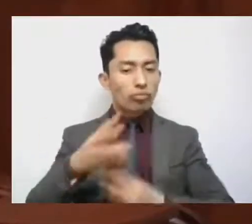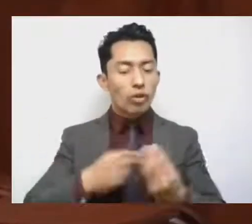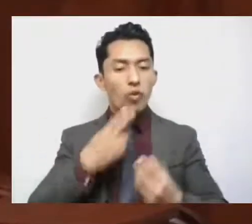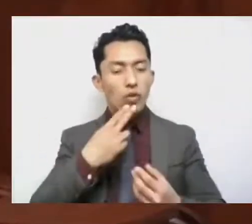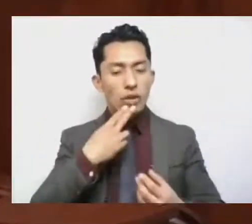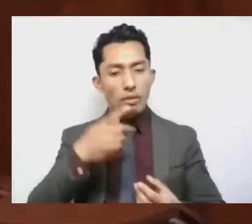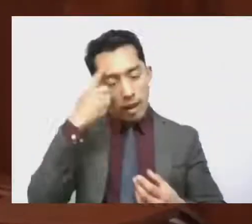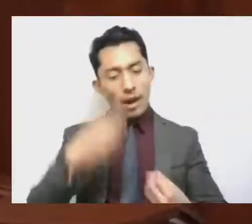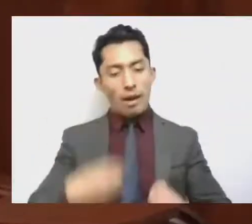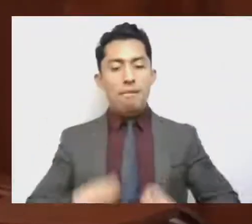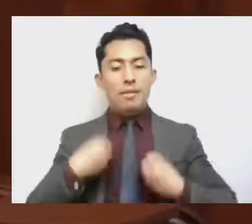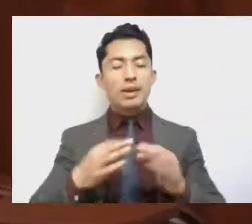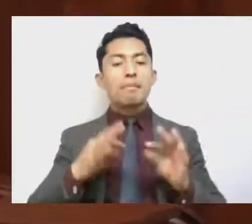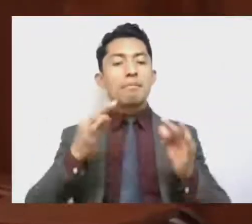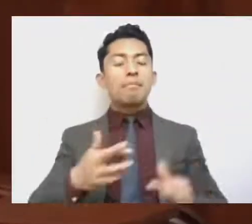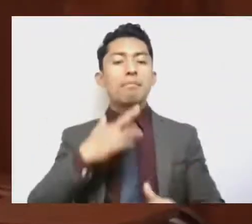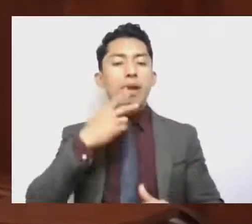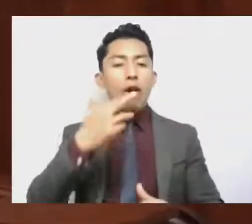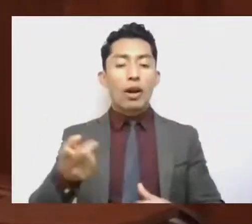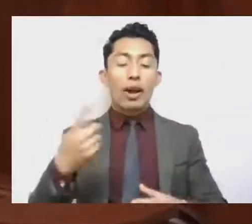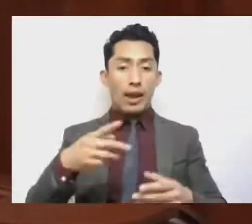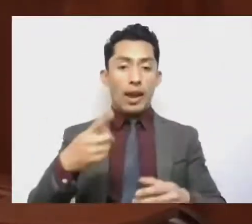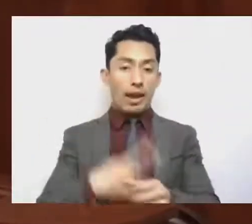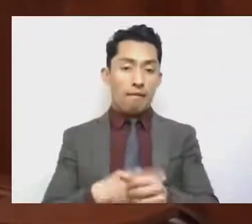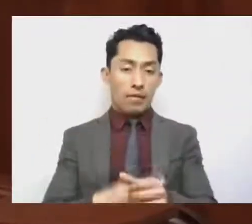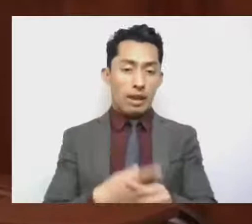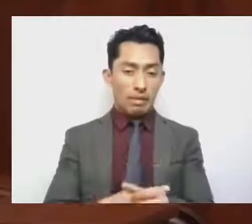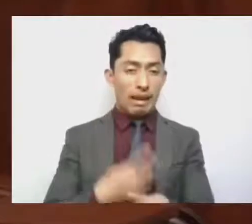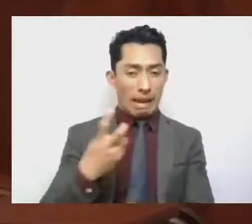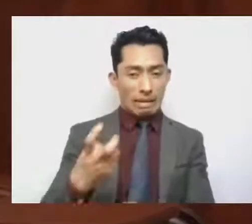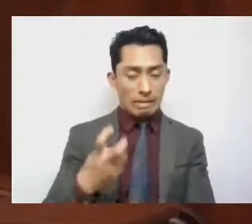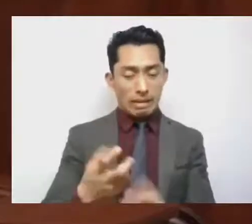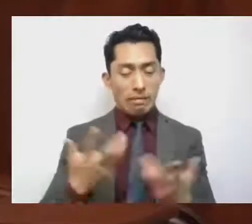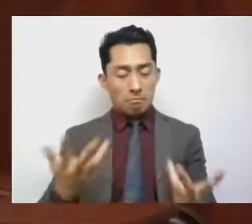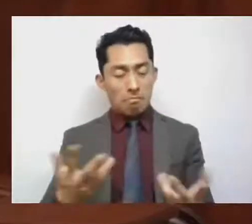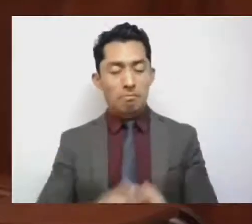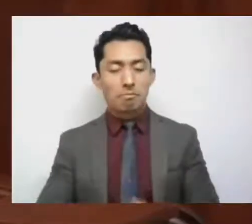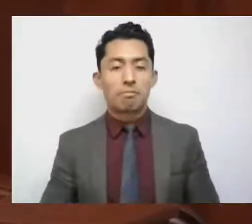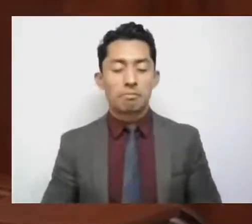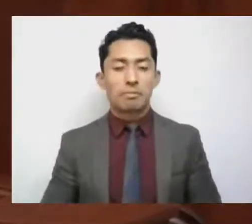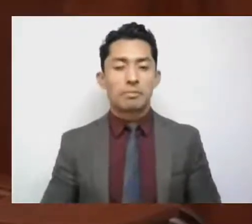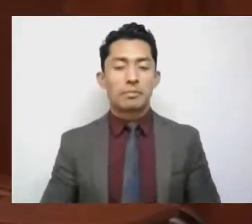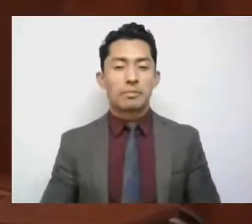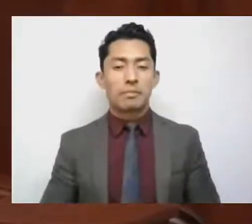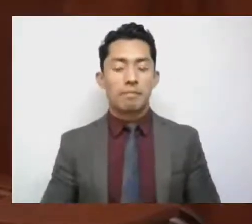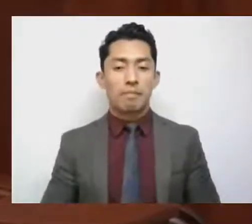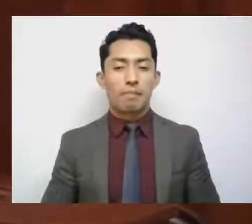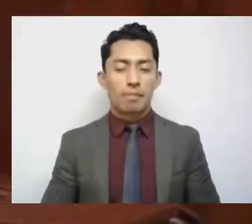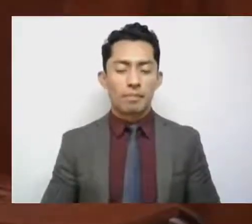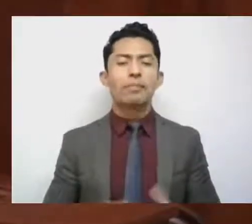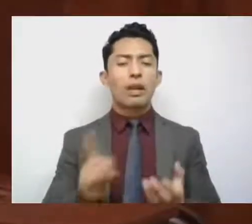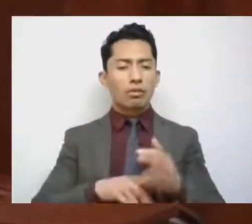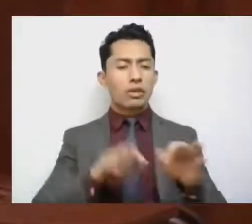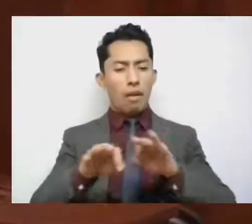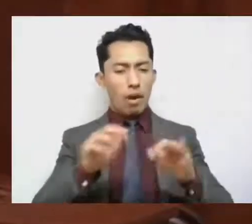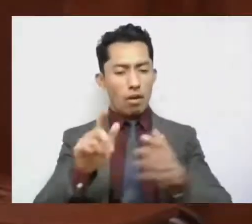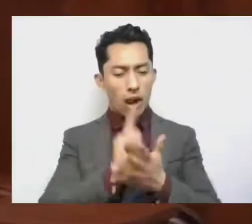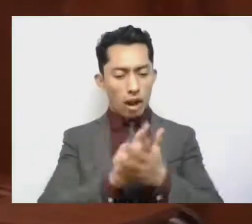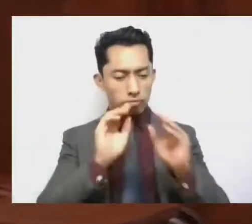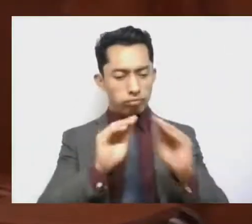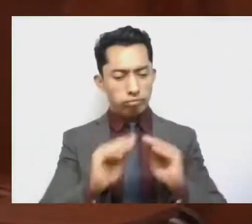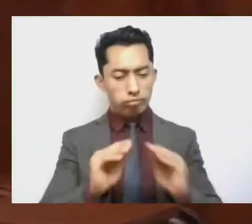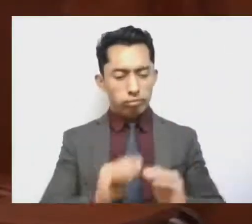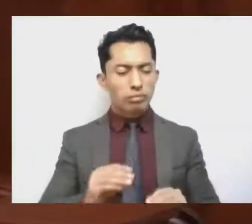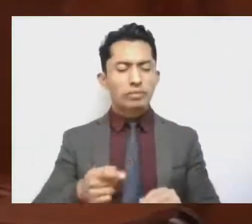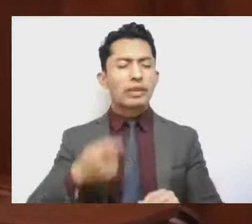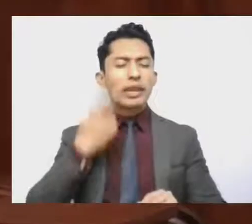calidad de vida para los pacientes de esta enfermedad. En este trabajo legislativo se busca colocar en